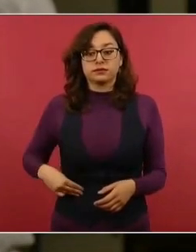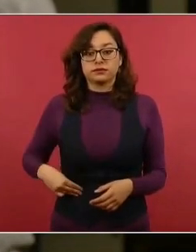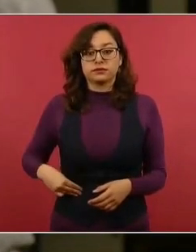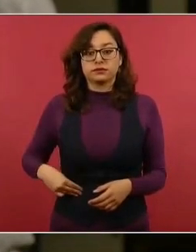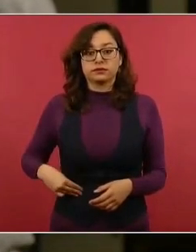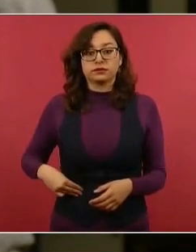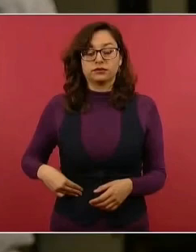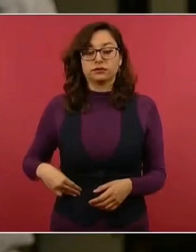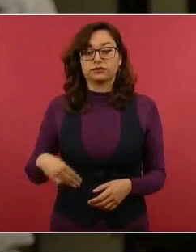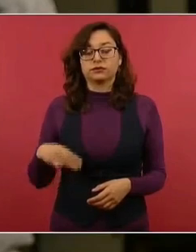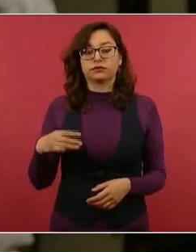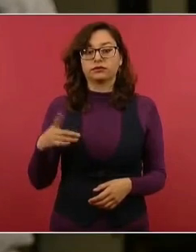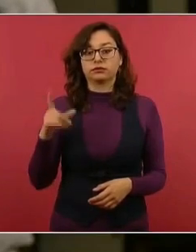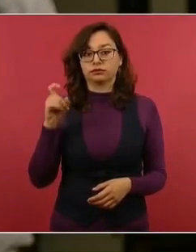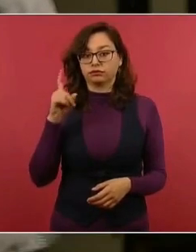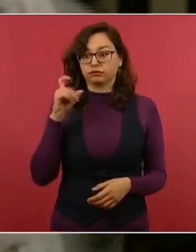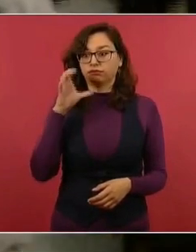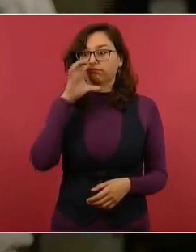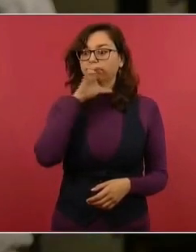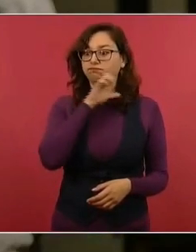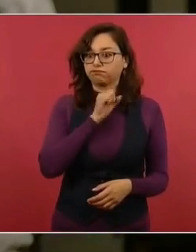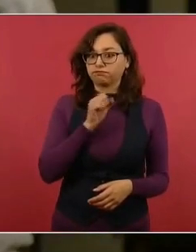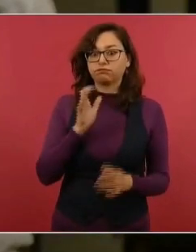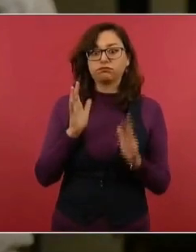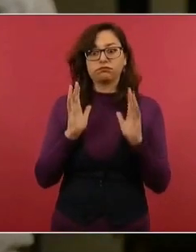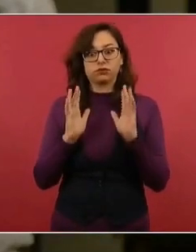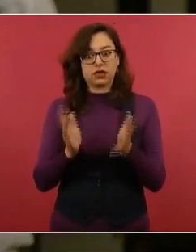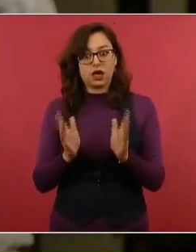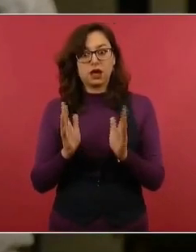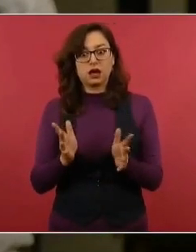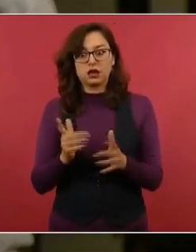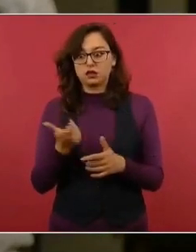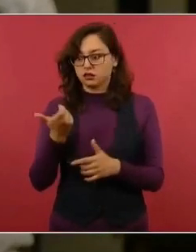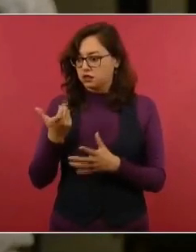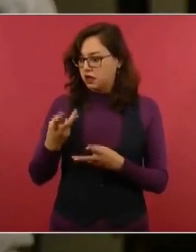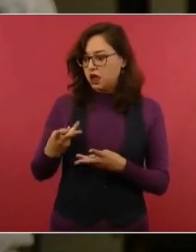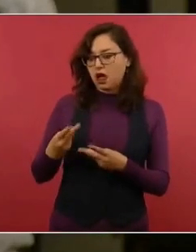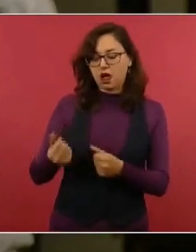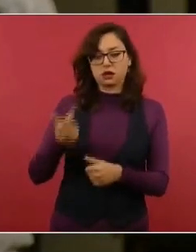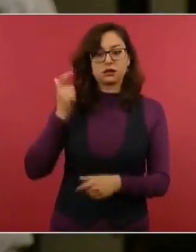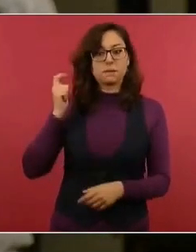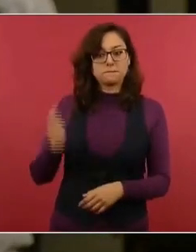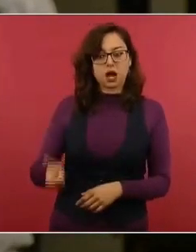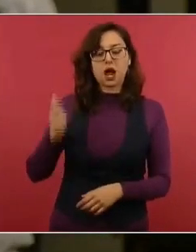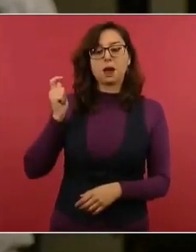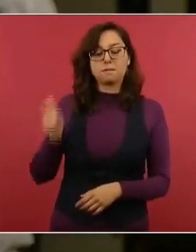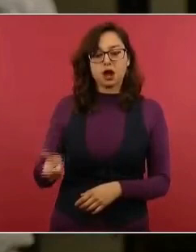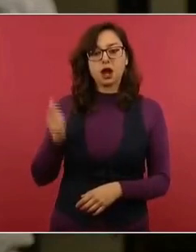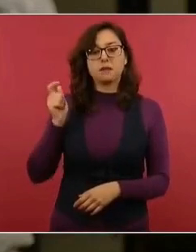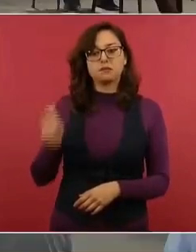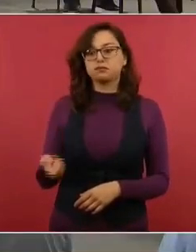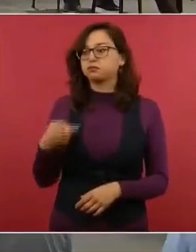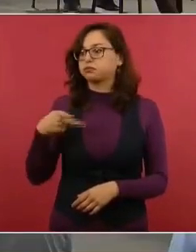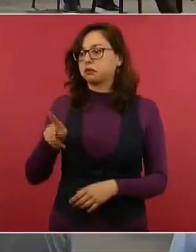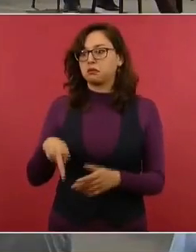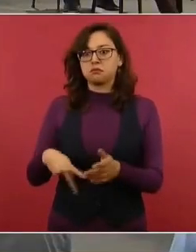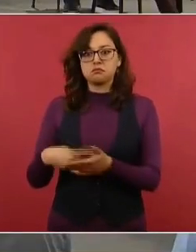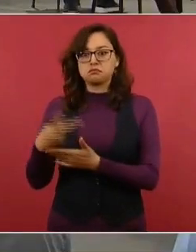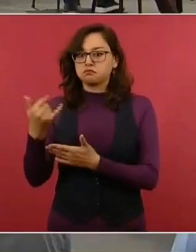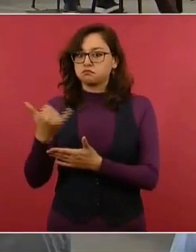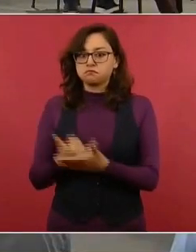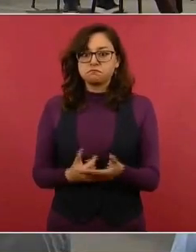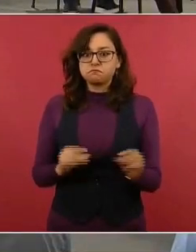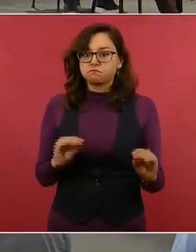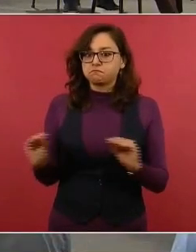de Aguascalientes ya lo están pagando. Este proyecto pues está muy atrasado.